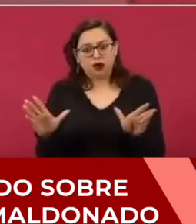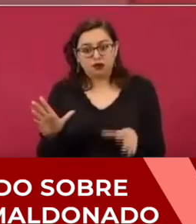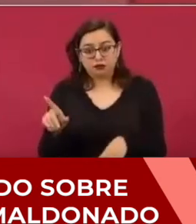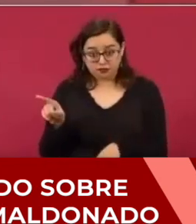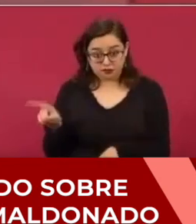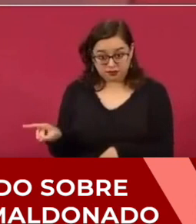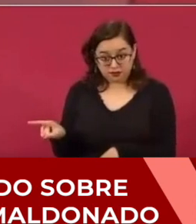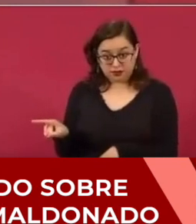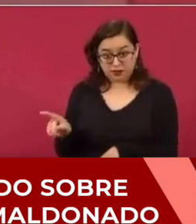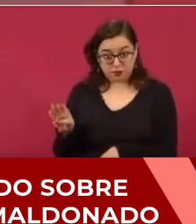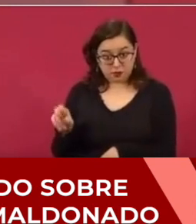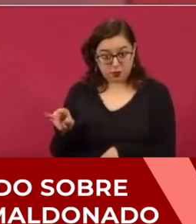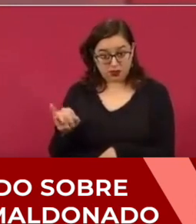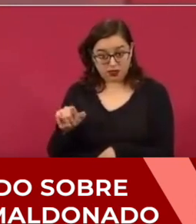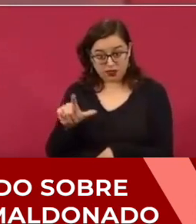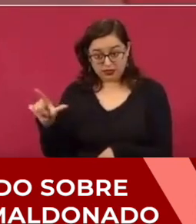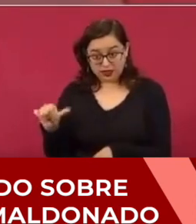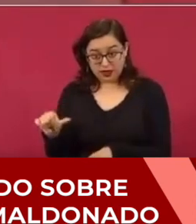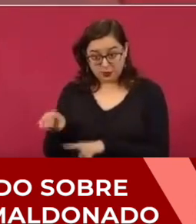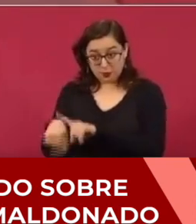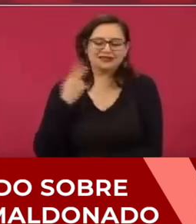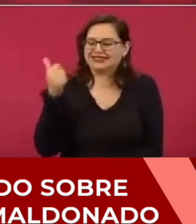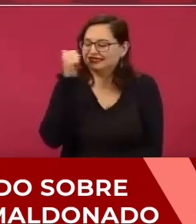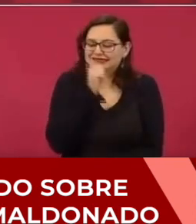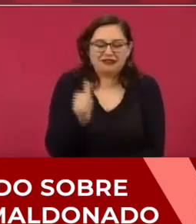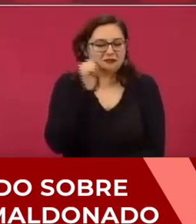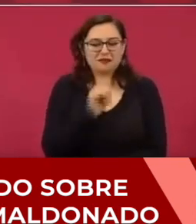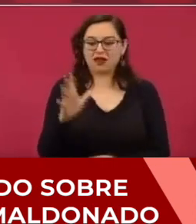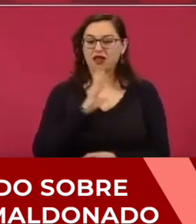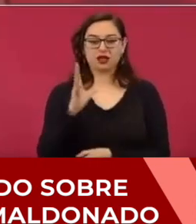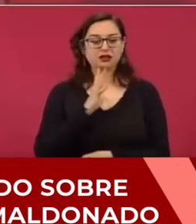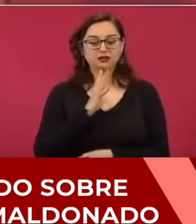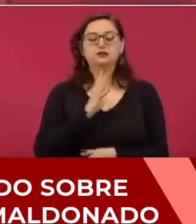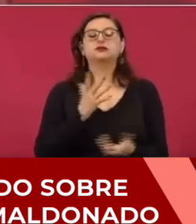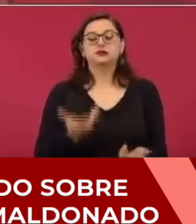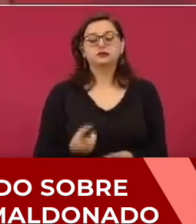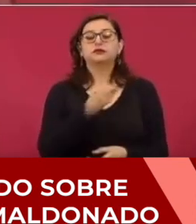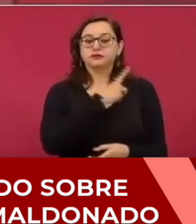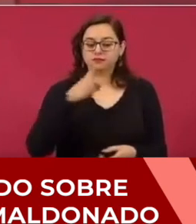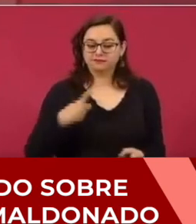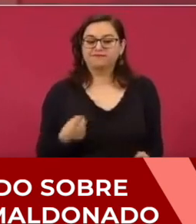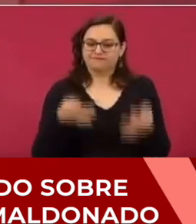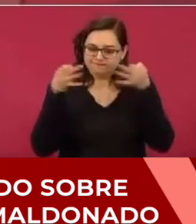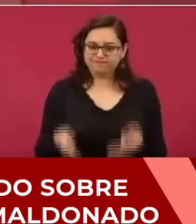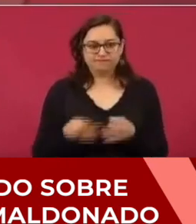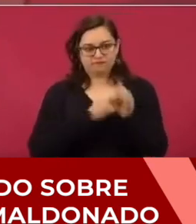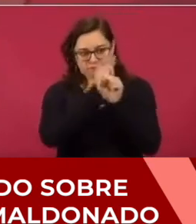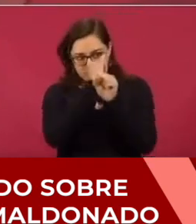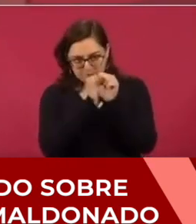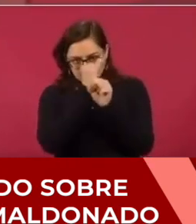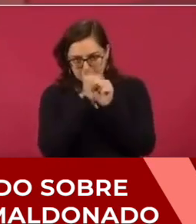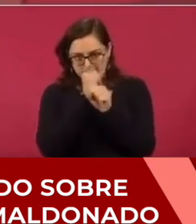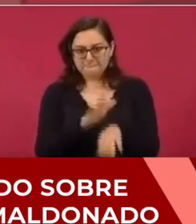vinculación con lo de la denuncia de tipo laboral. Se tiene que hacer una investigación a fondo, se